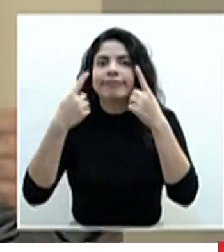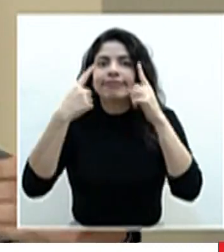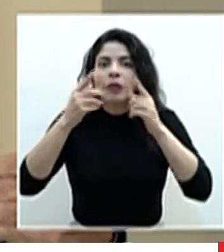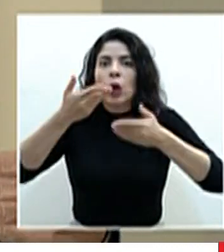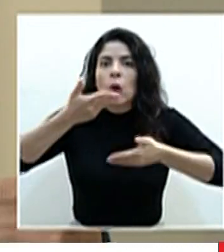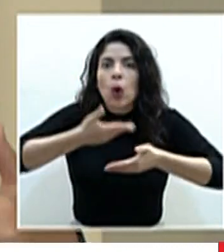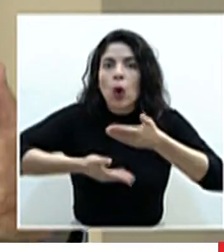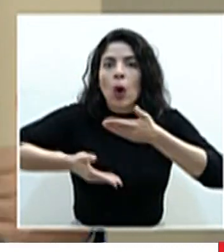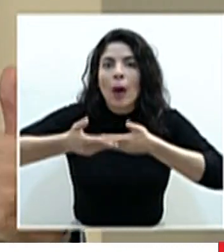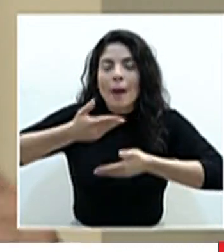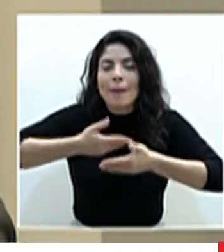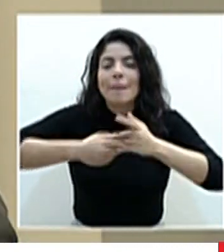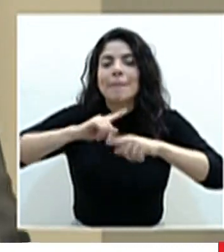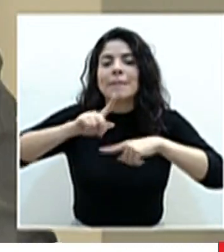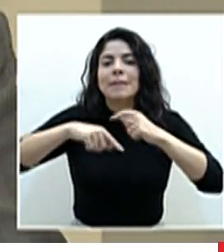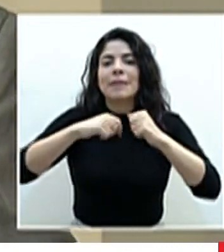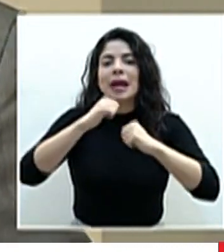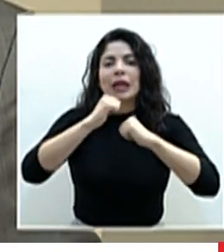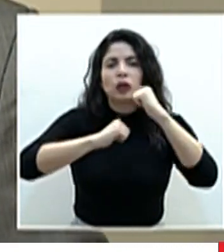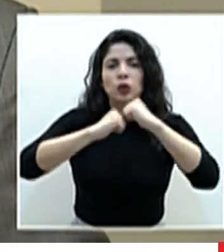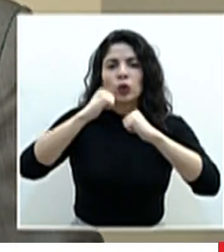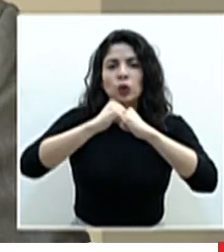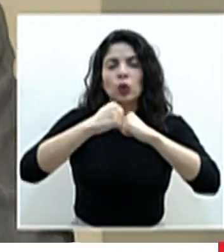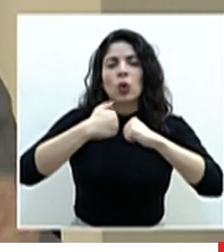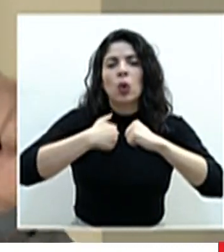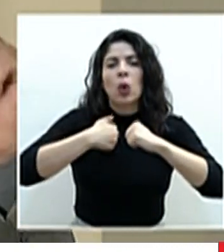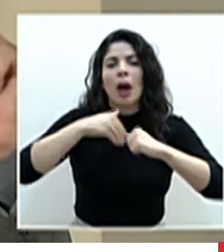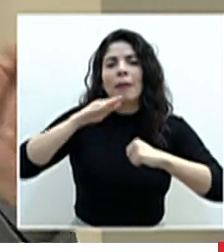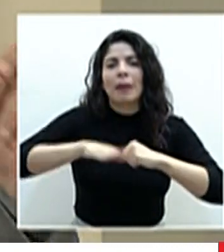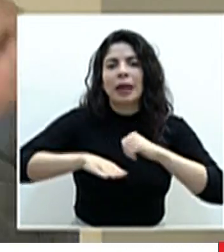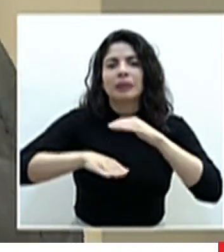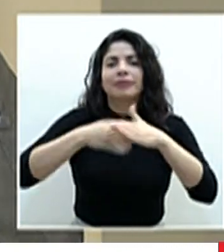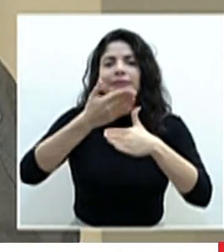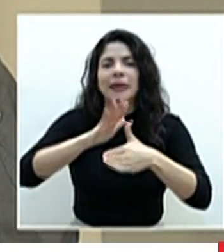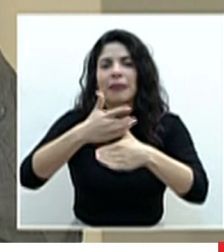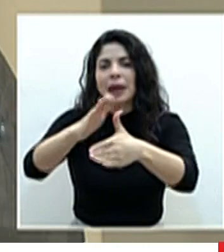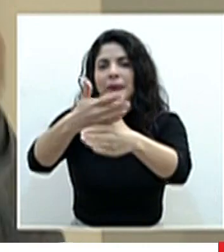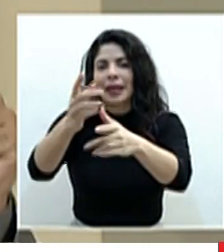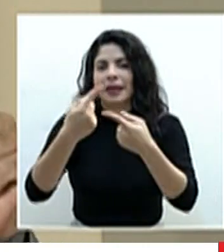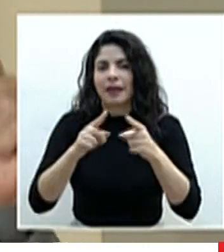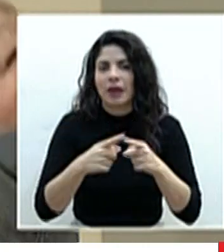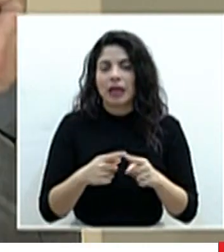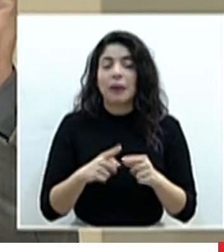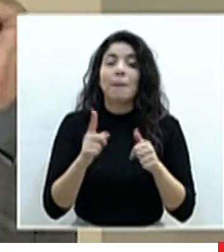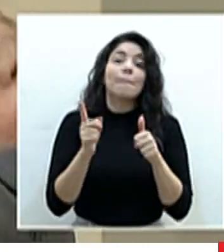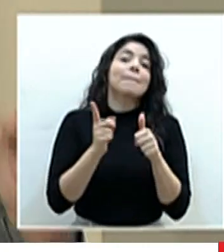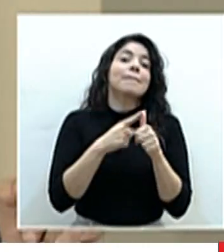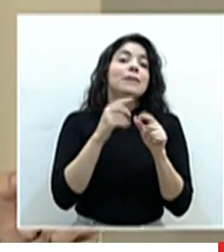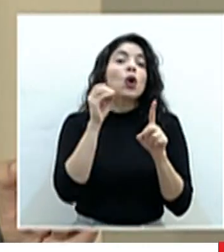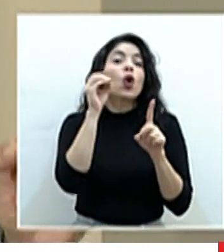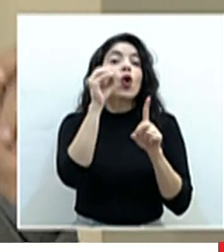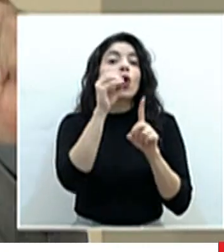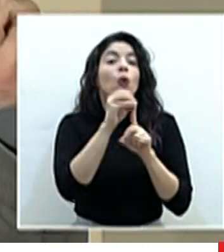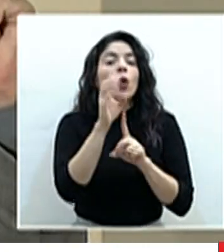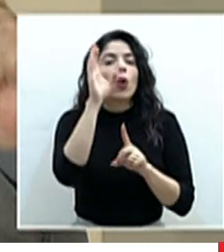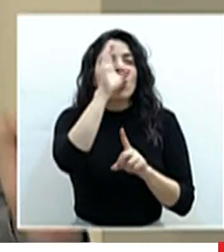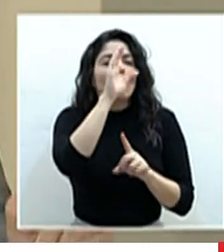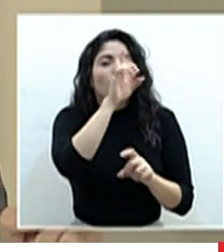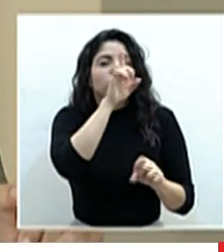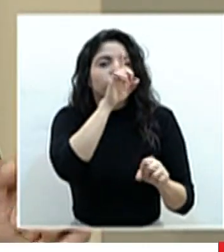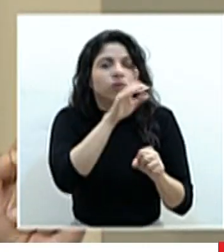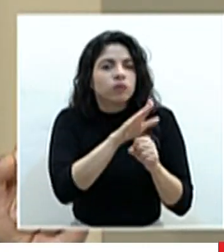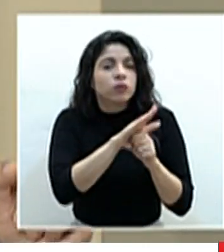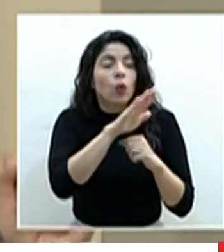será estructurada en diferentes fases. El objetivo primordial es el garantizar a